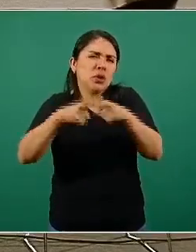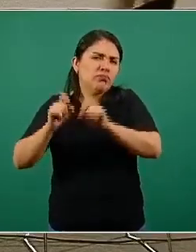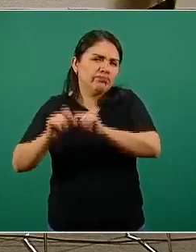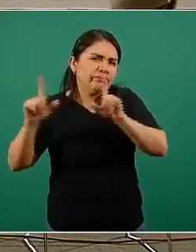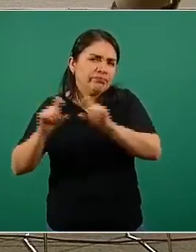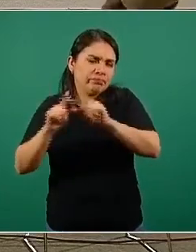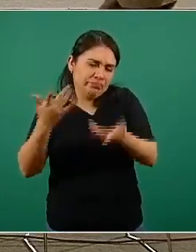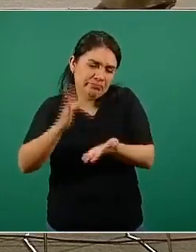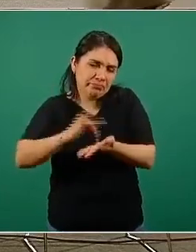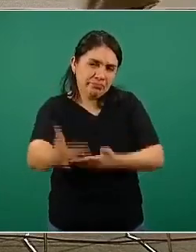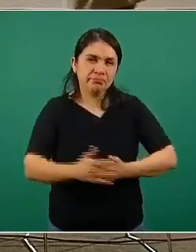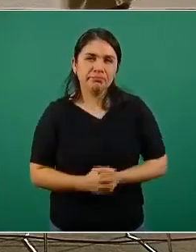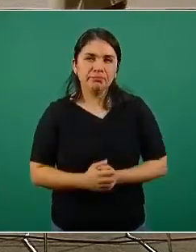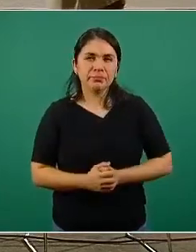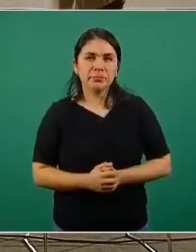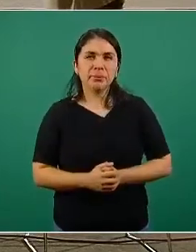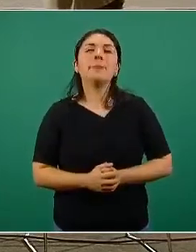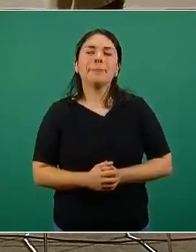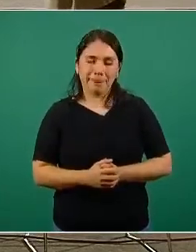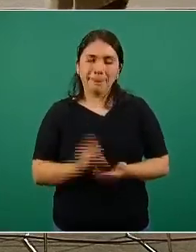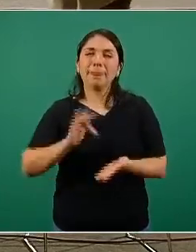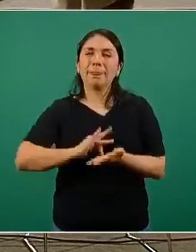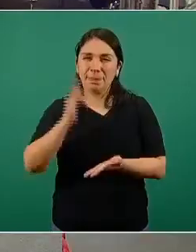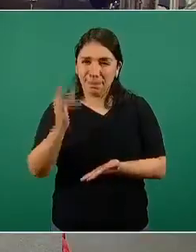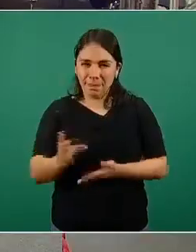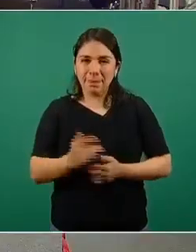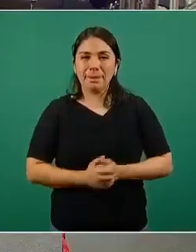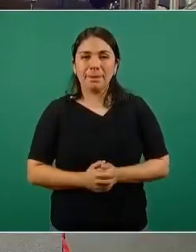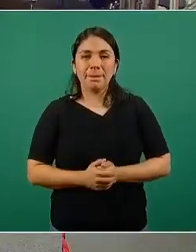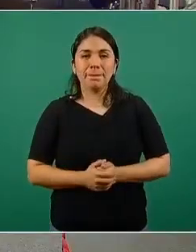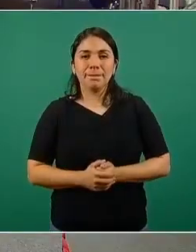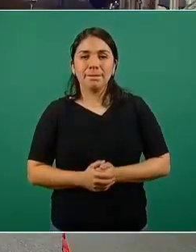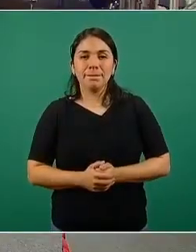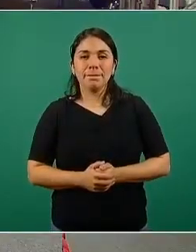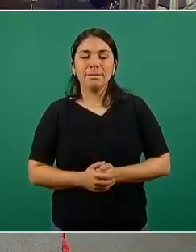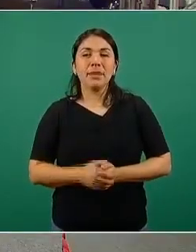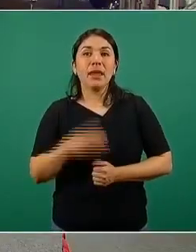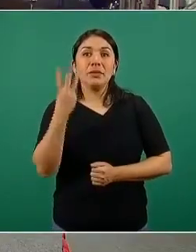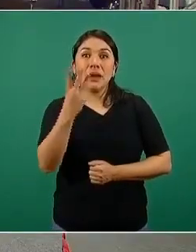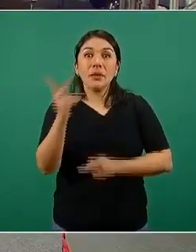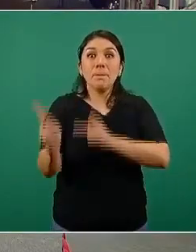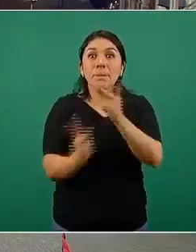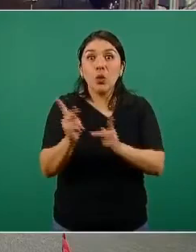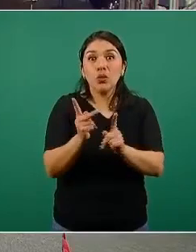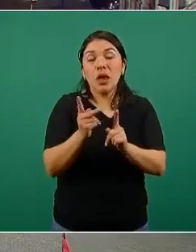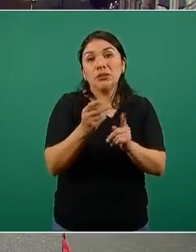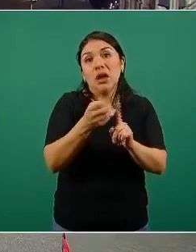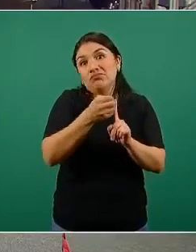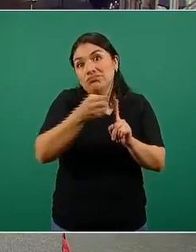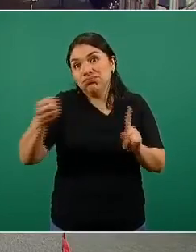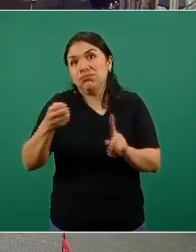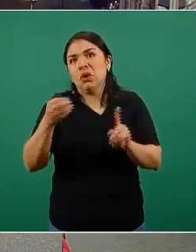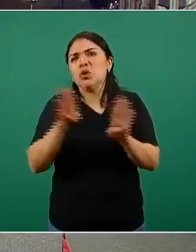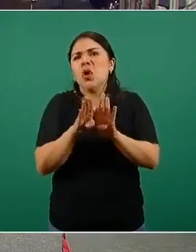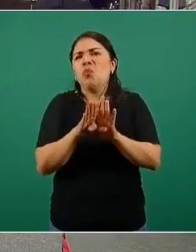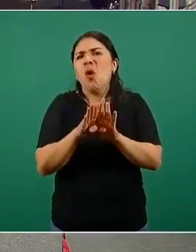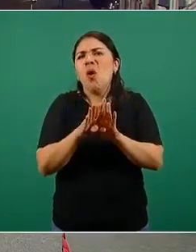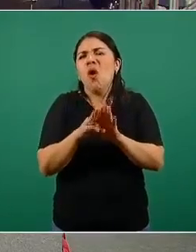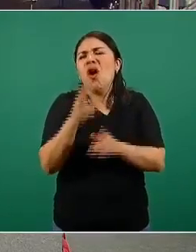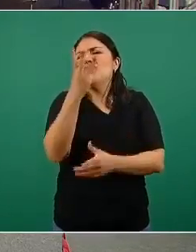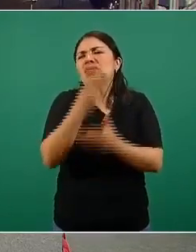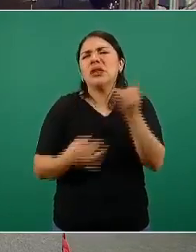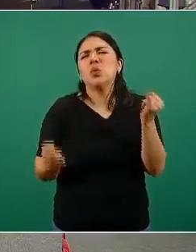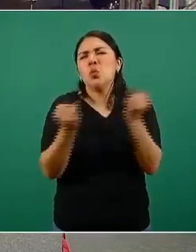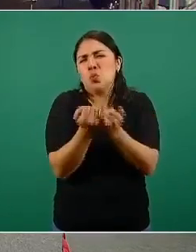Muchas gracias. A ver si puedo contestar igual en una misma respuesta a las tres, porque están muy relacionadas. Muchas gracias, porque además creo que